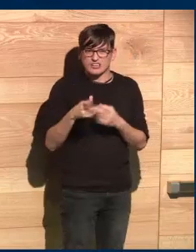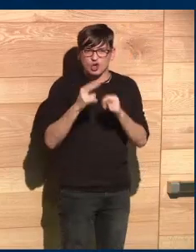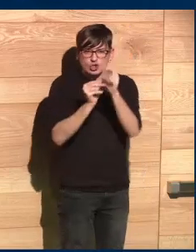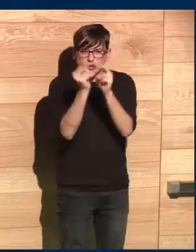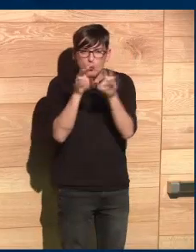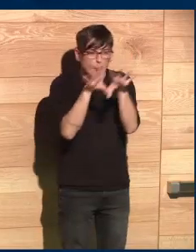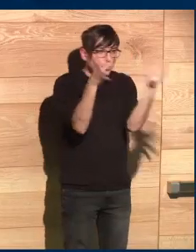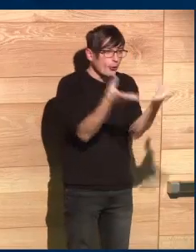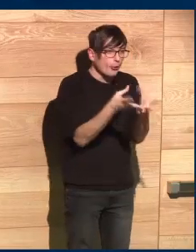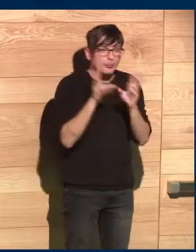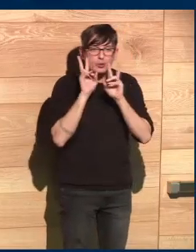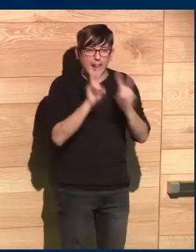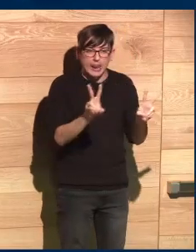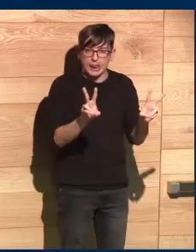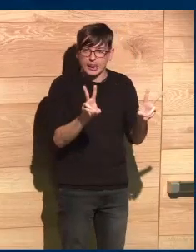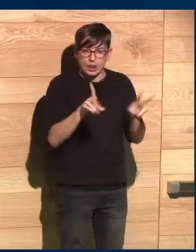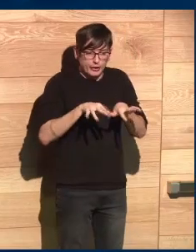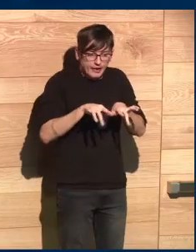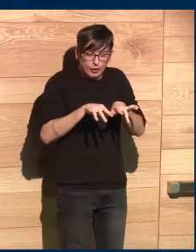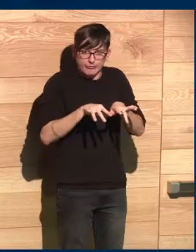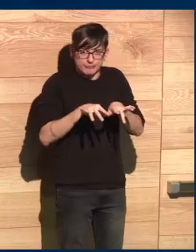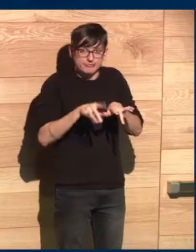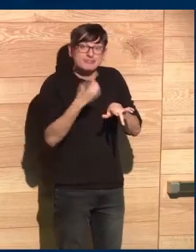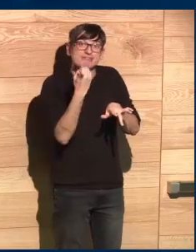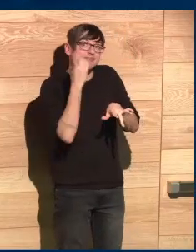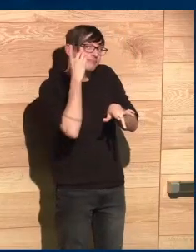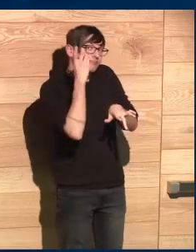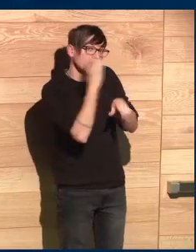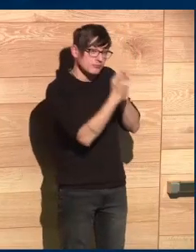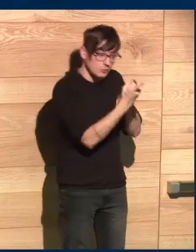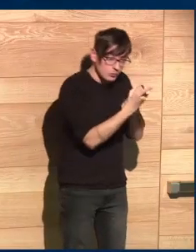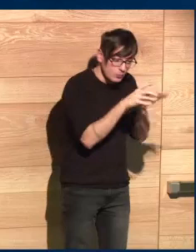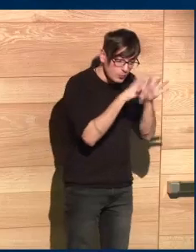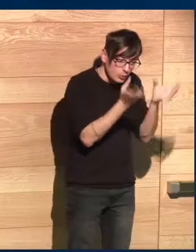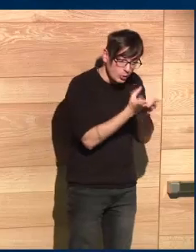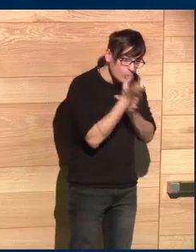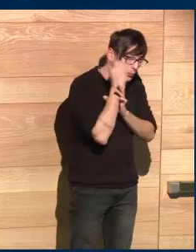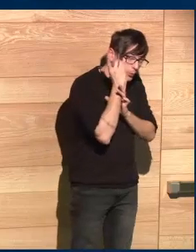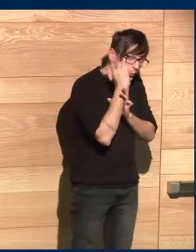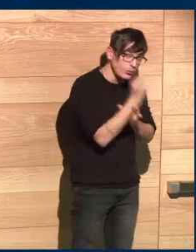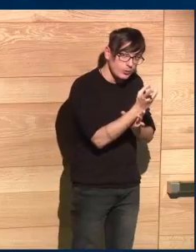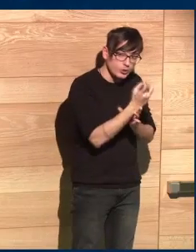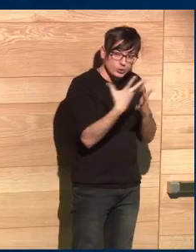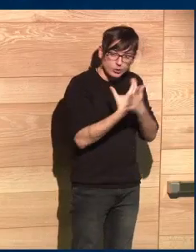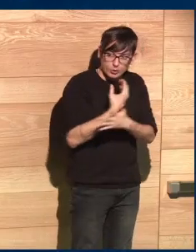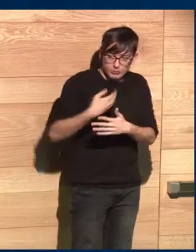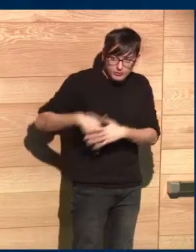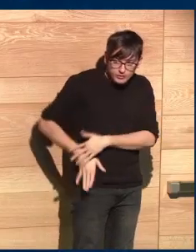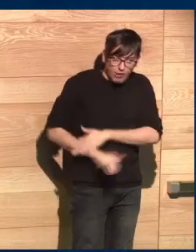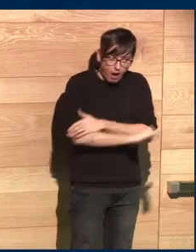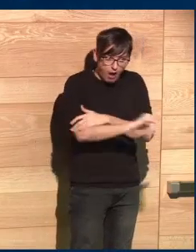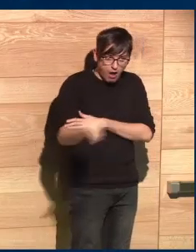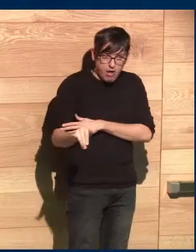construir un mundo virtual al que accedas a través de un ordenador, lo que necesitamos es aumentar el mundo virtual a través del ordenador que todos llevamos en el